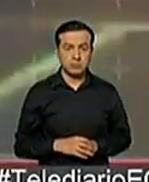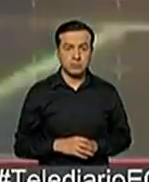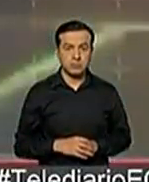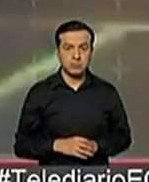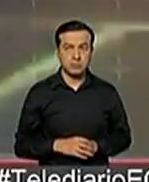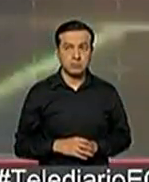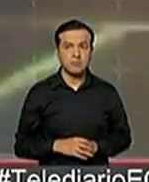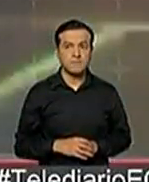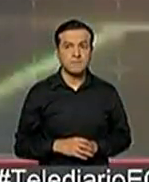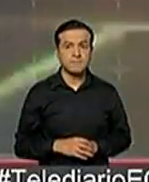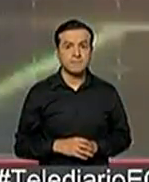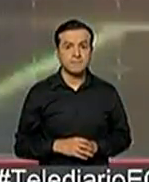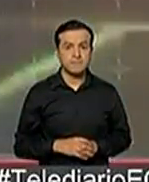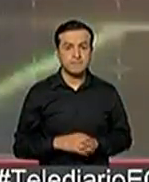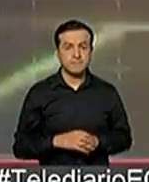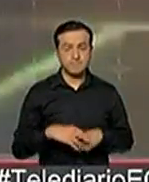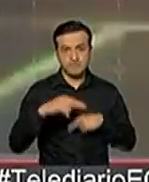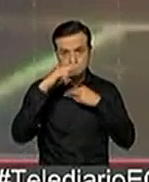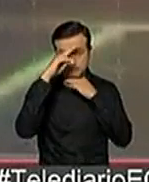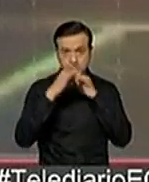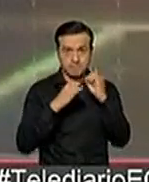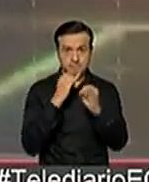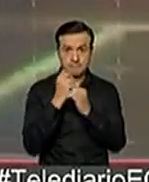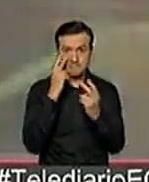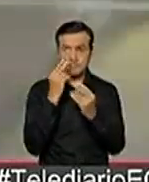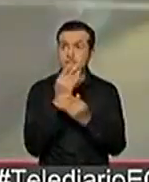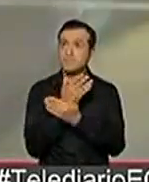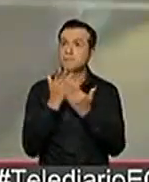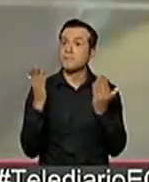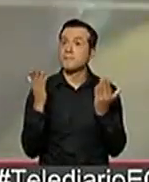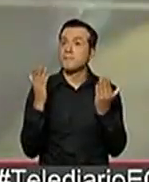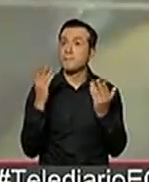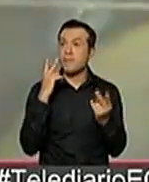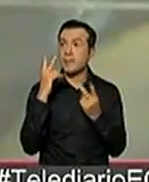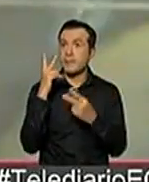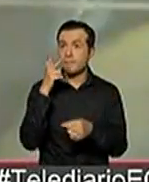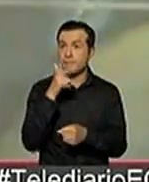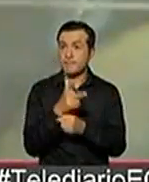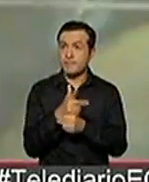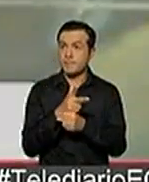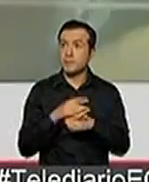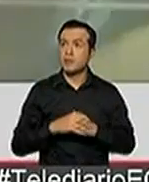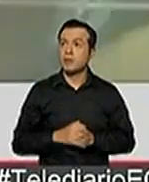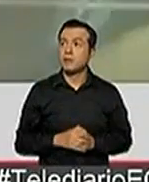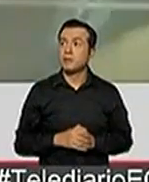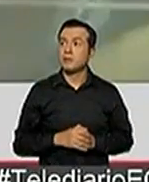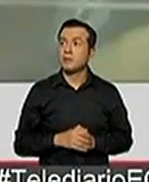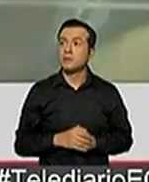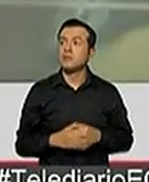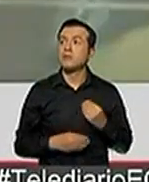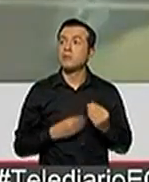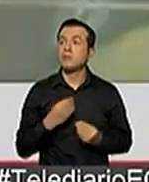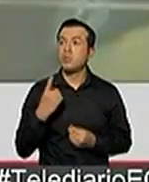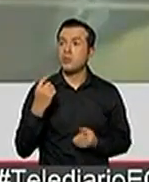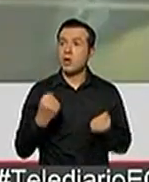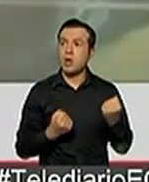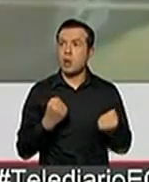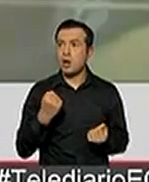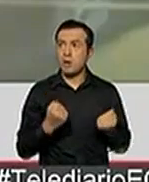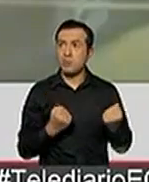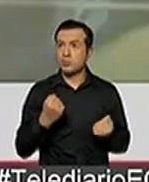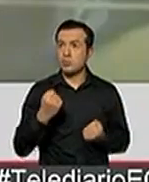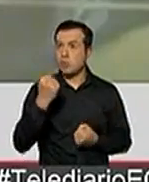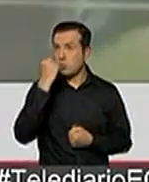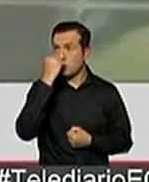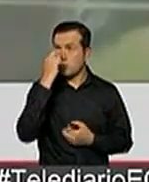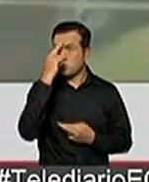Y finalizamos el segmento internacional con estas imágenes. Esta grabación muestra la colisión que involucró a un auto que se pasó un